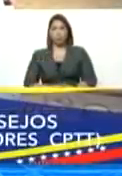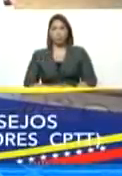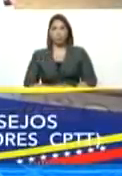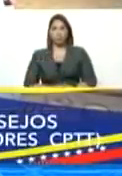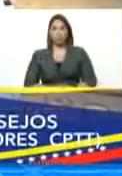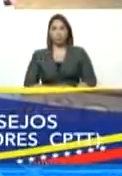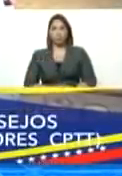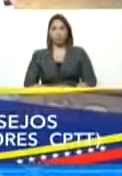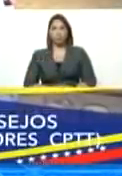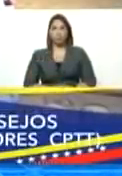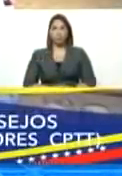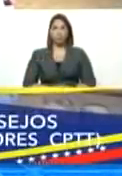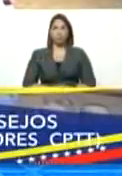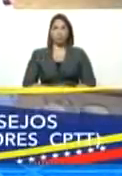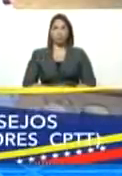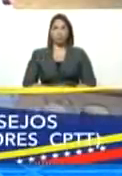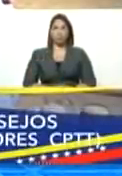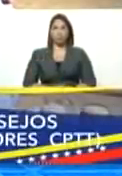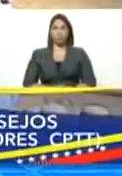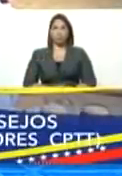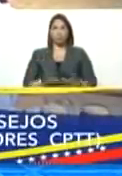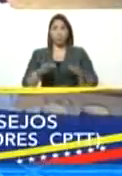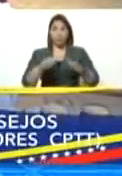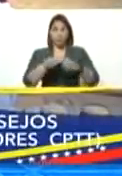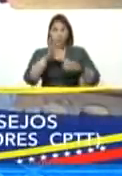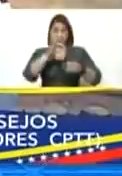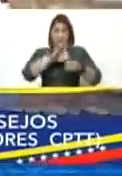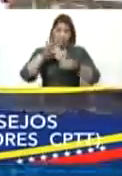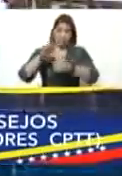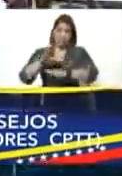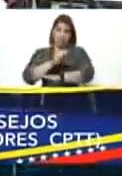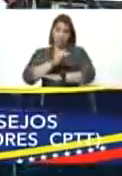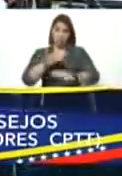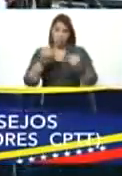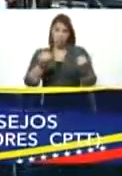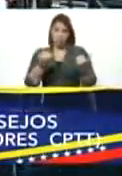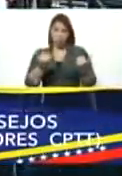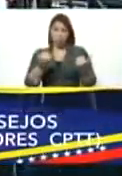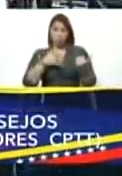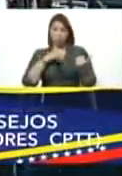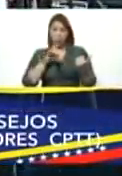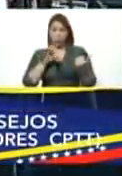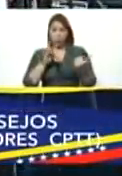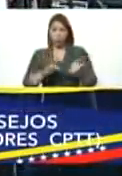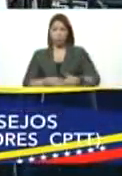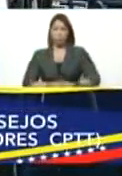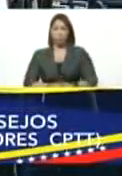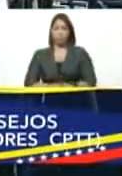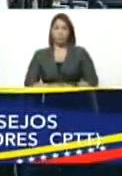Y el equipo de La Siembra del Cantor, recientemente y dolorosamente